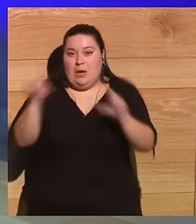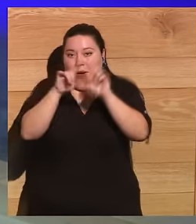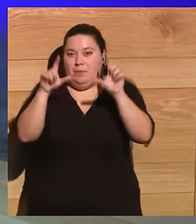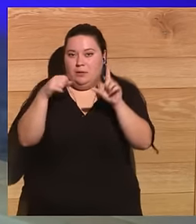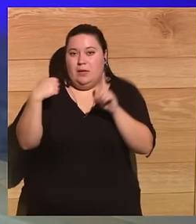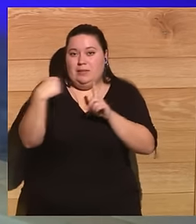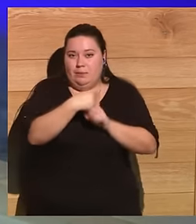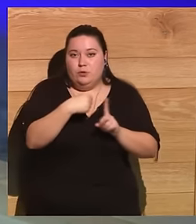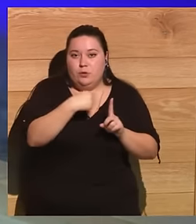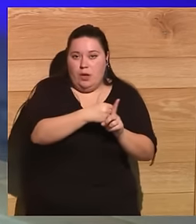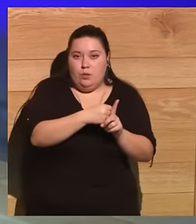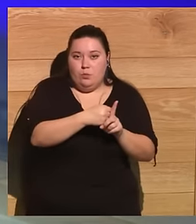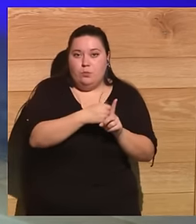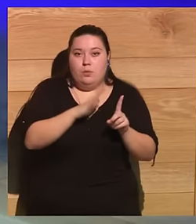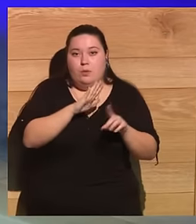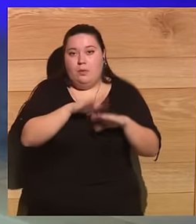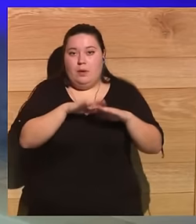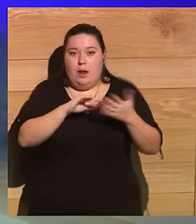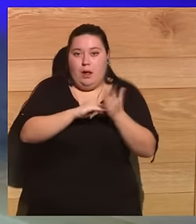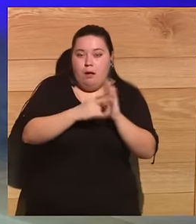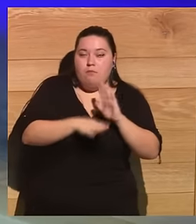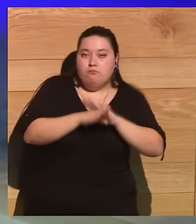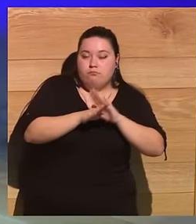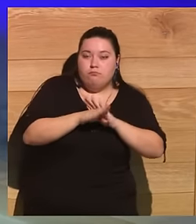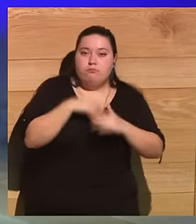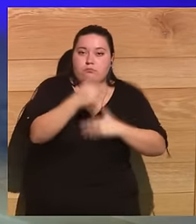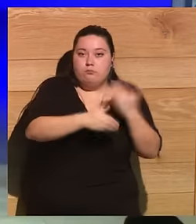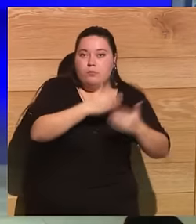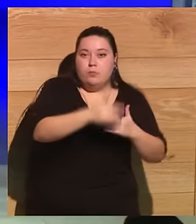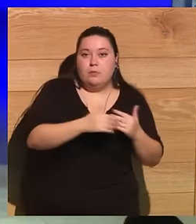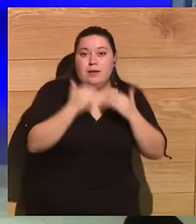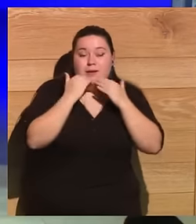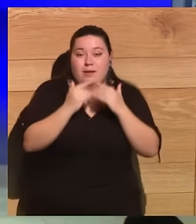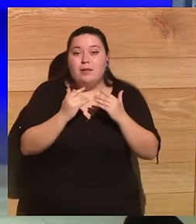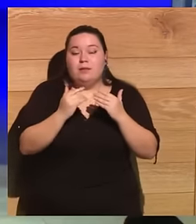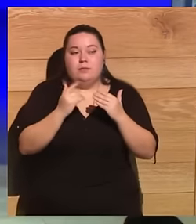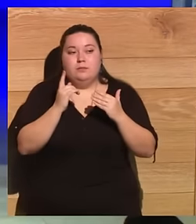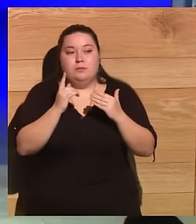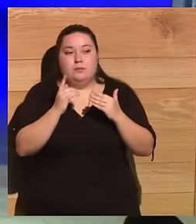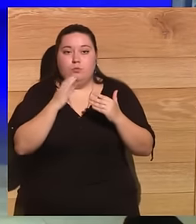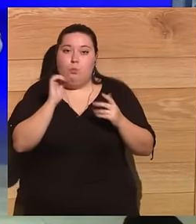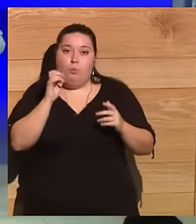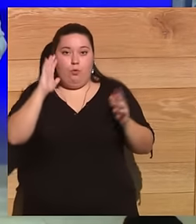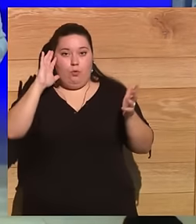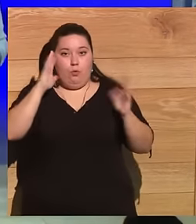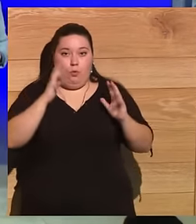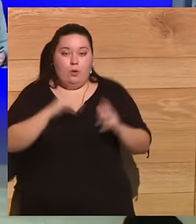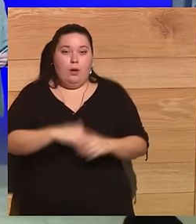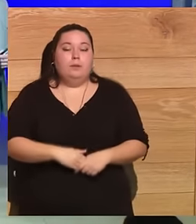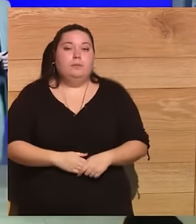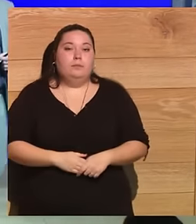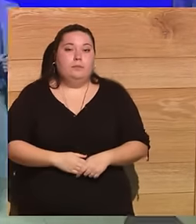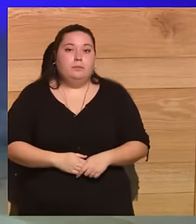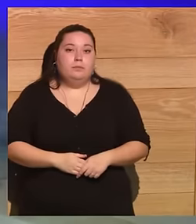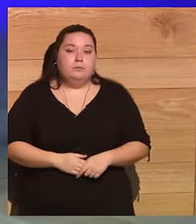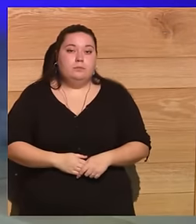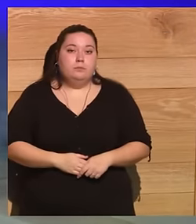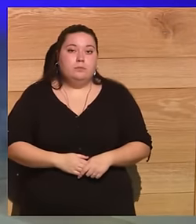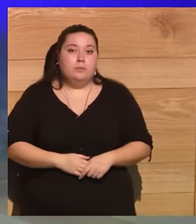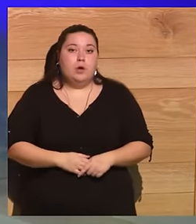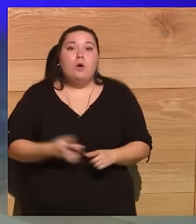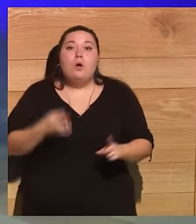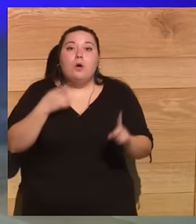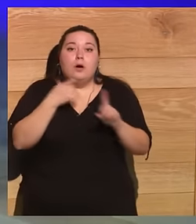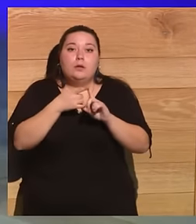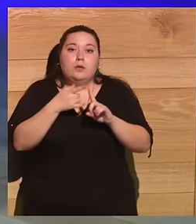muchísimo y está impulsando este tipo de técnicas. Quizá en sus manos, a lo mejor, es un poco una locura, no lo sé. Pero bueno, el objetivo